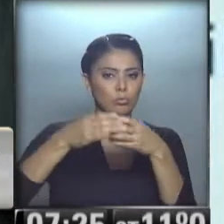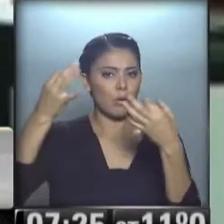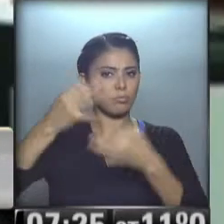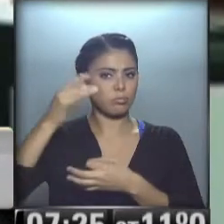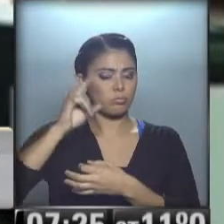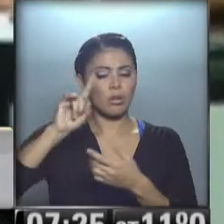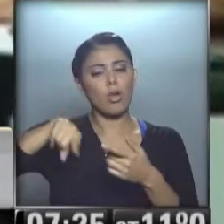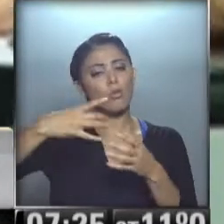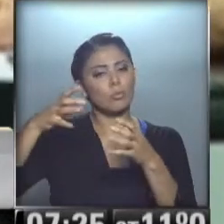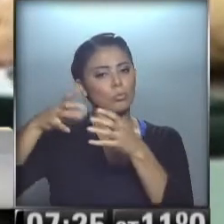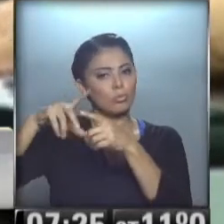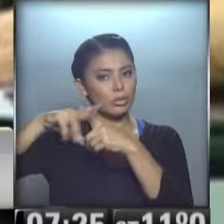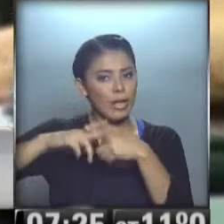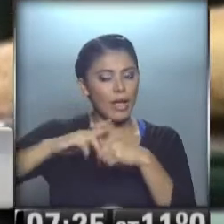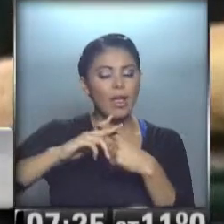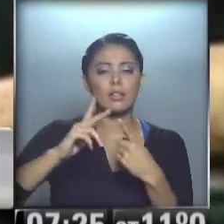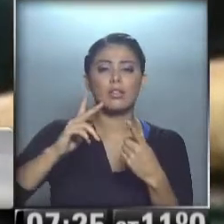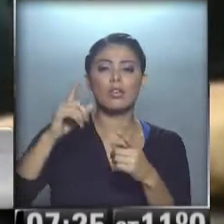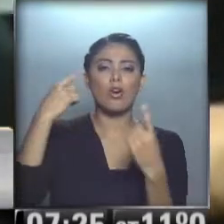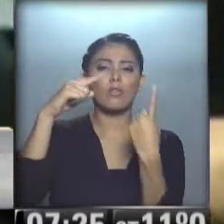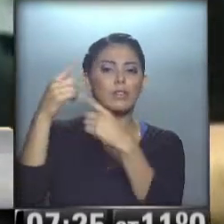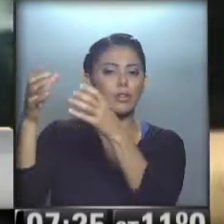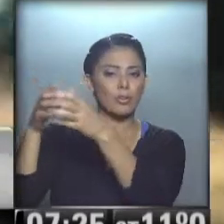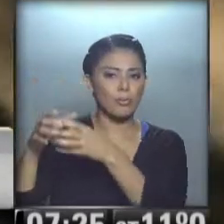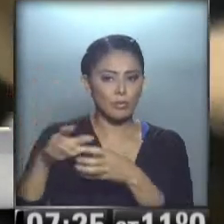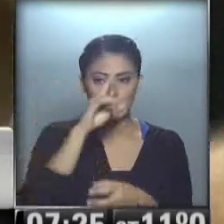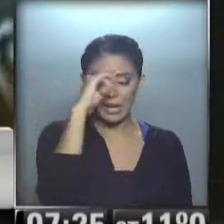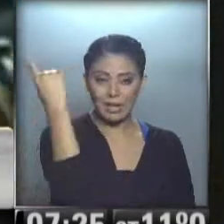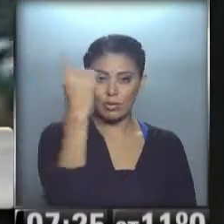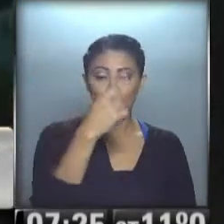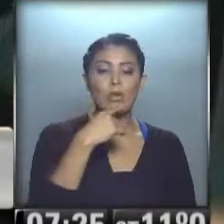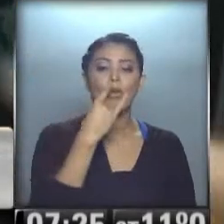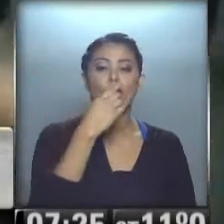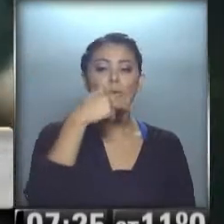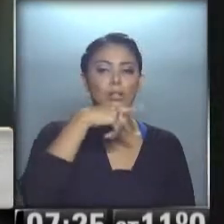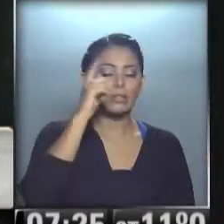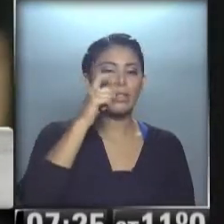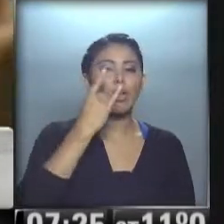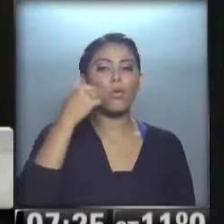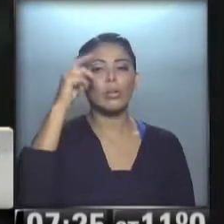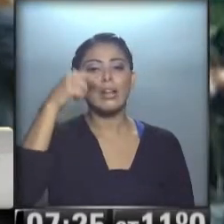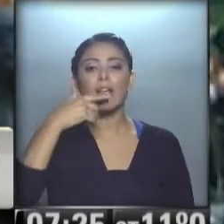comunidad técnica, organismos internacionales, está presente la OIT, está presente la UNESCO,